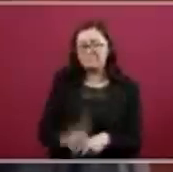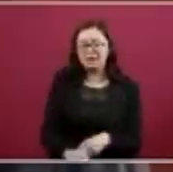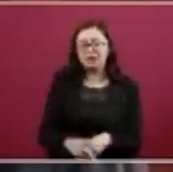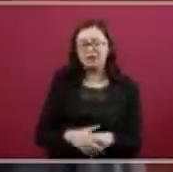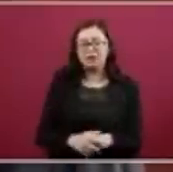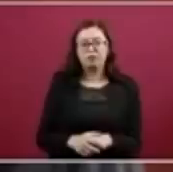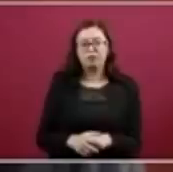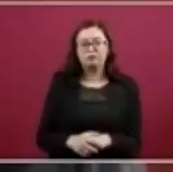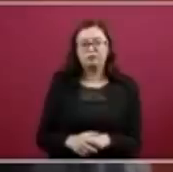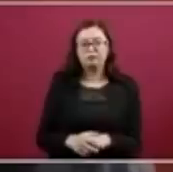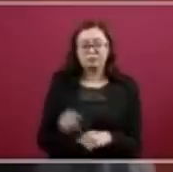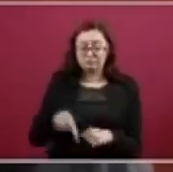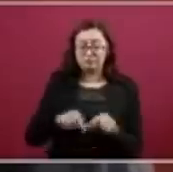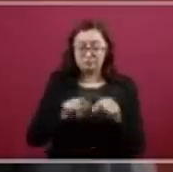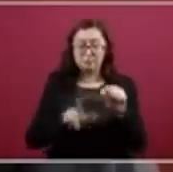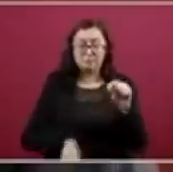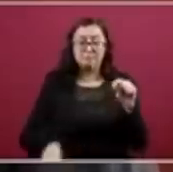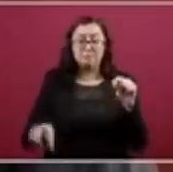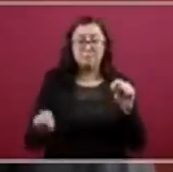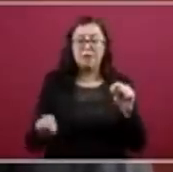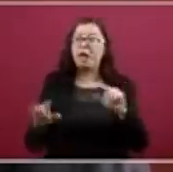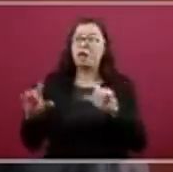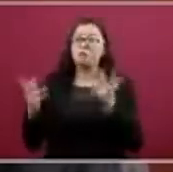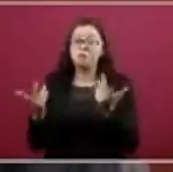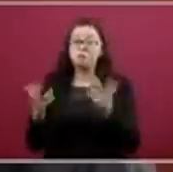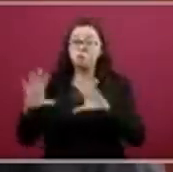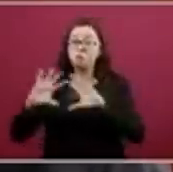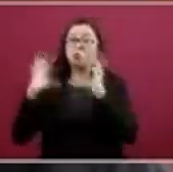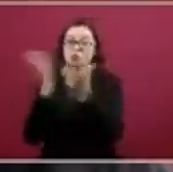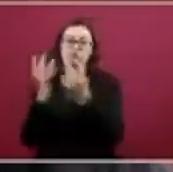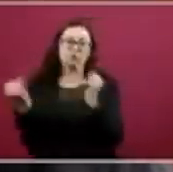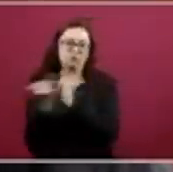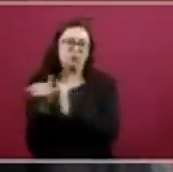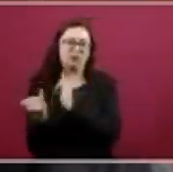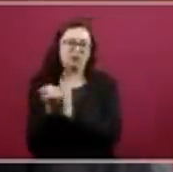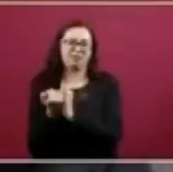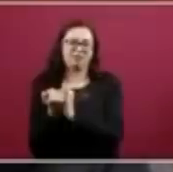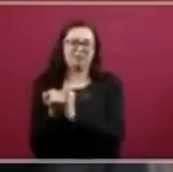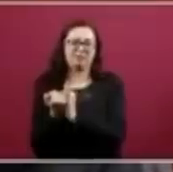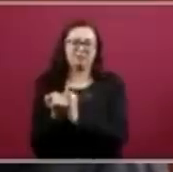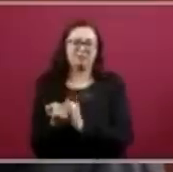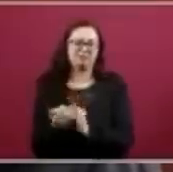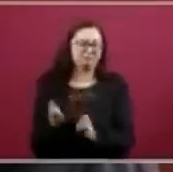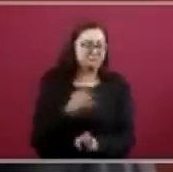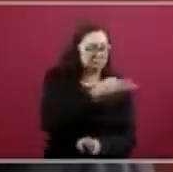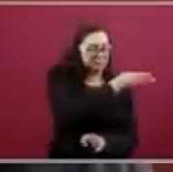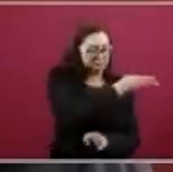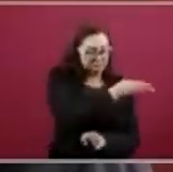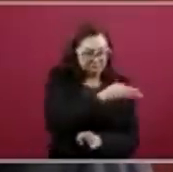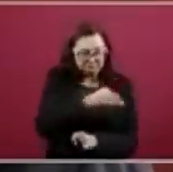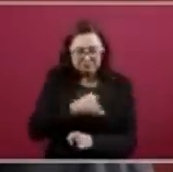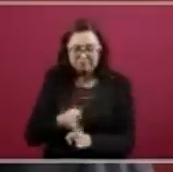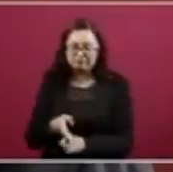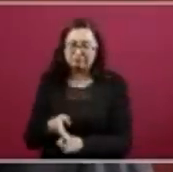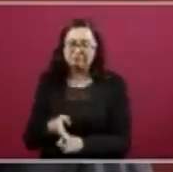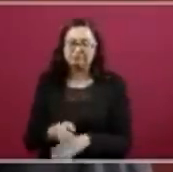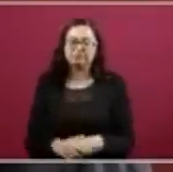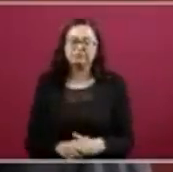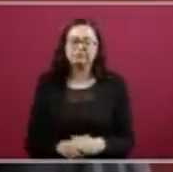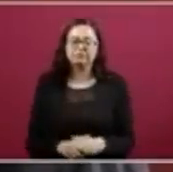de México, diría del mundo, en el periodo neoliberal.